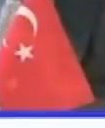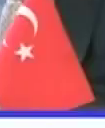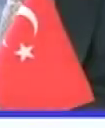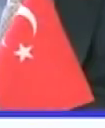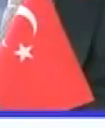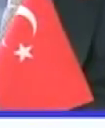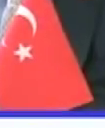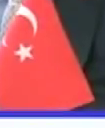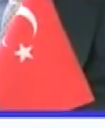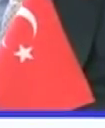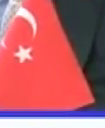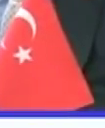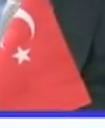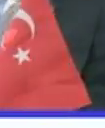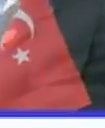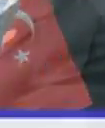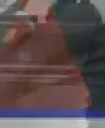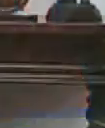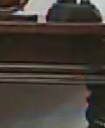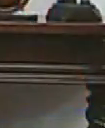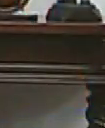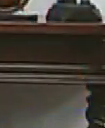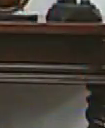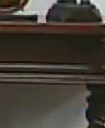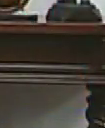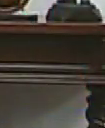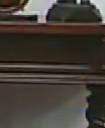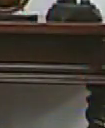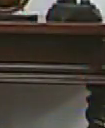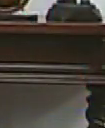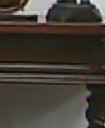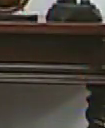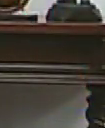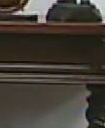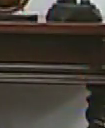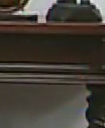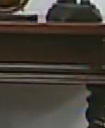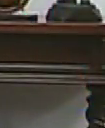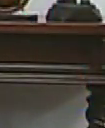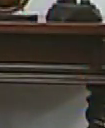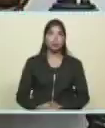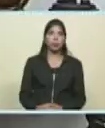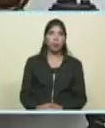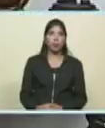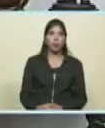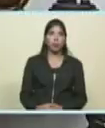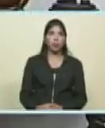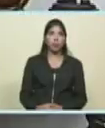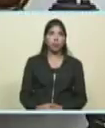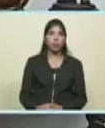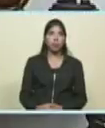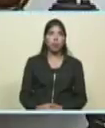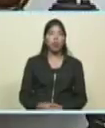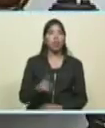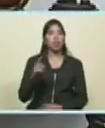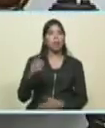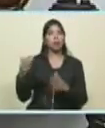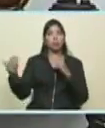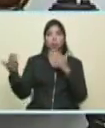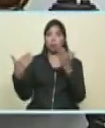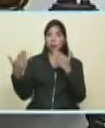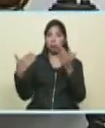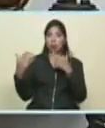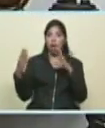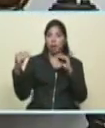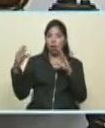de la República Islámica de Irán, nuestro amigo, nuestro compañero, nuestro hermano, presidente Rouhani. Estuvimos conversando